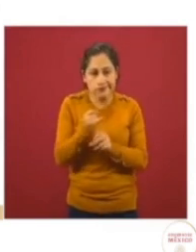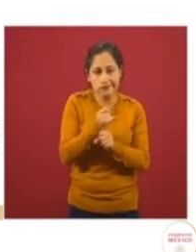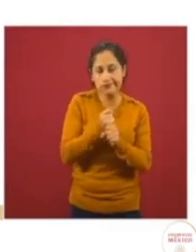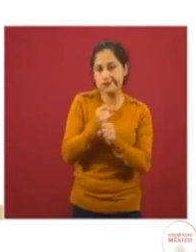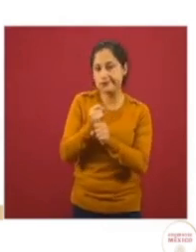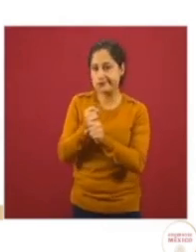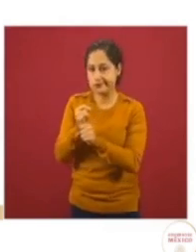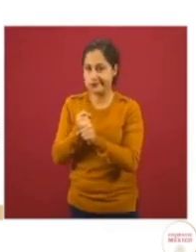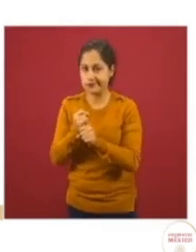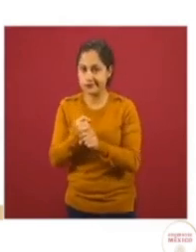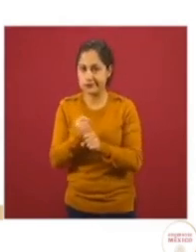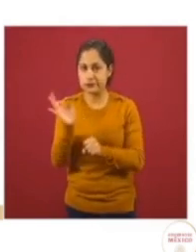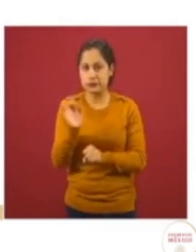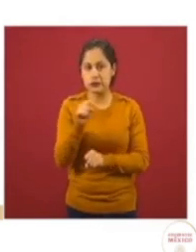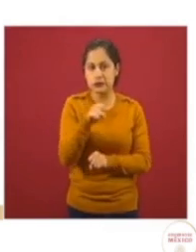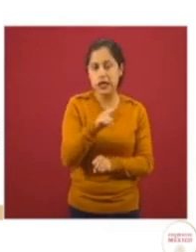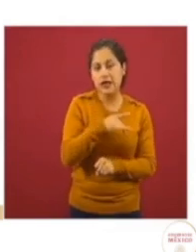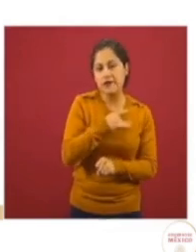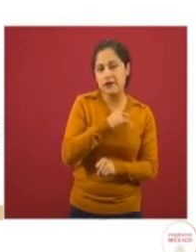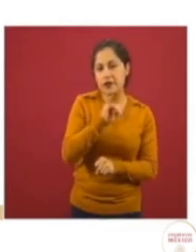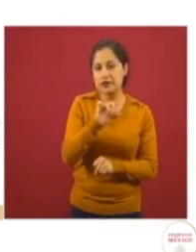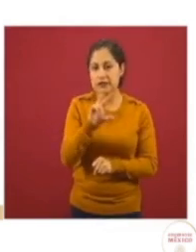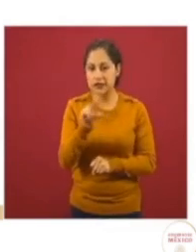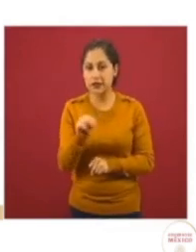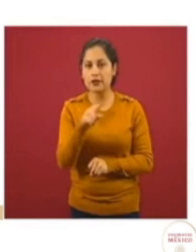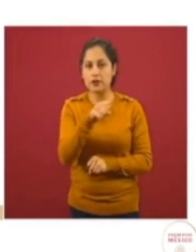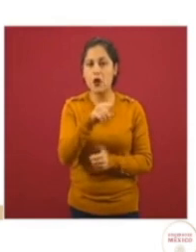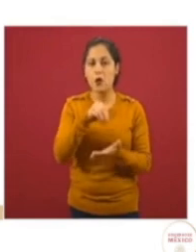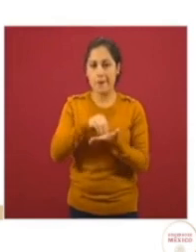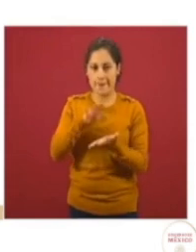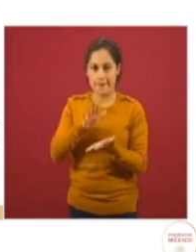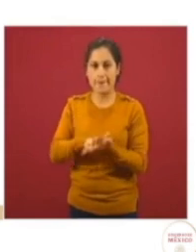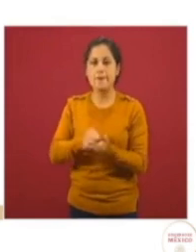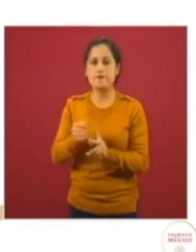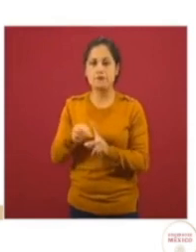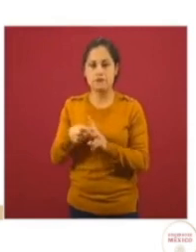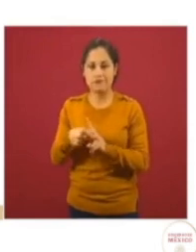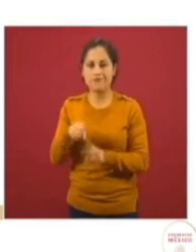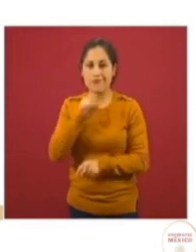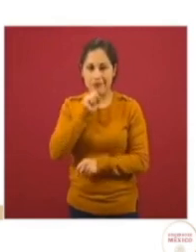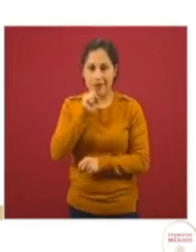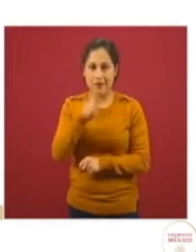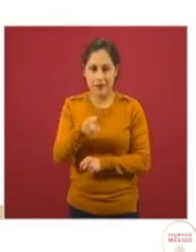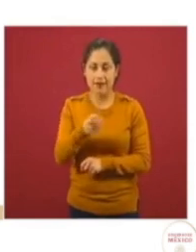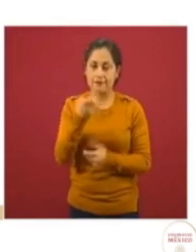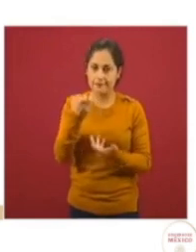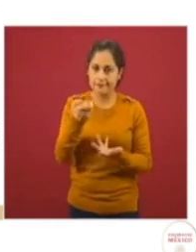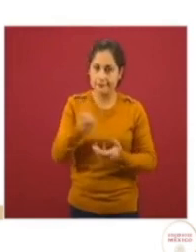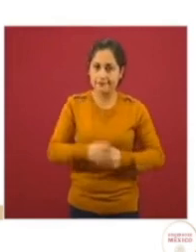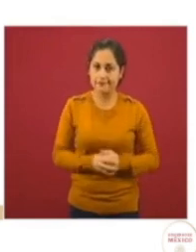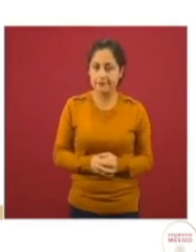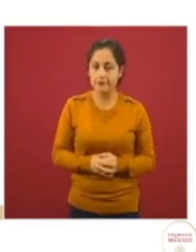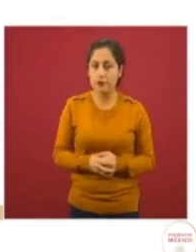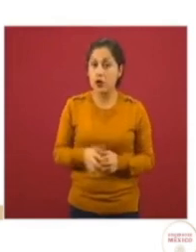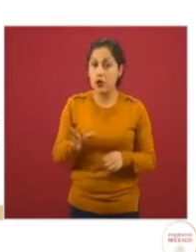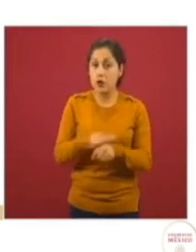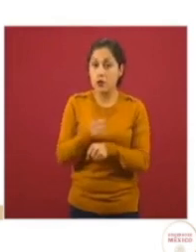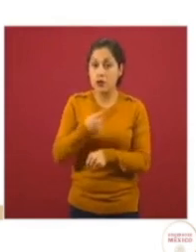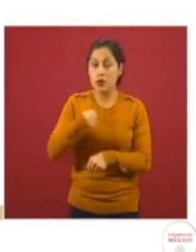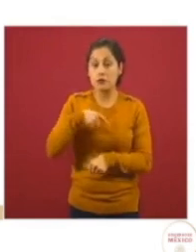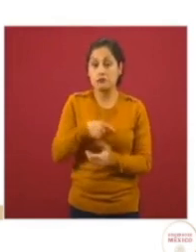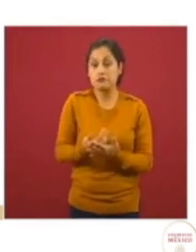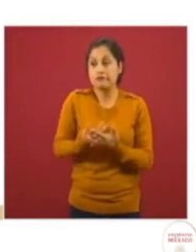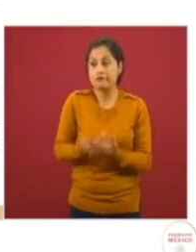que son los casos sospechosos, es decir, lo que va ocurriendo diariamente sin esperar la confirmación